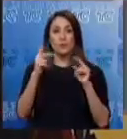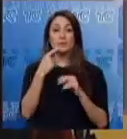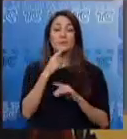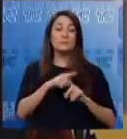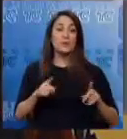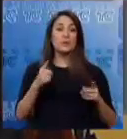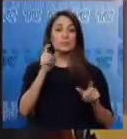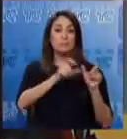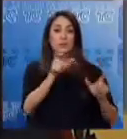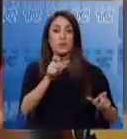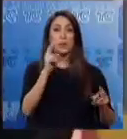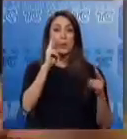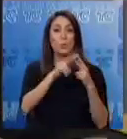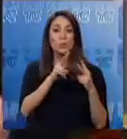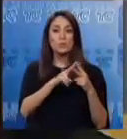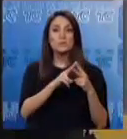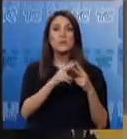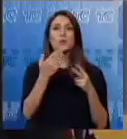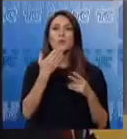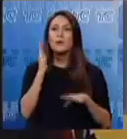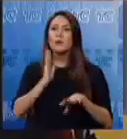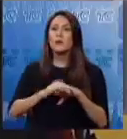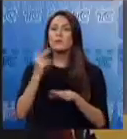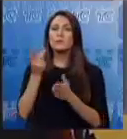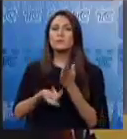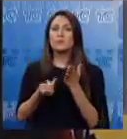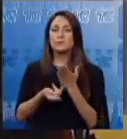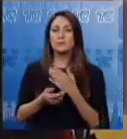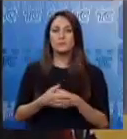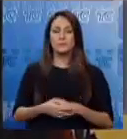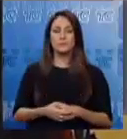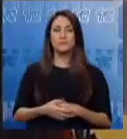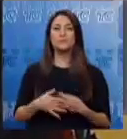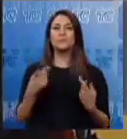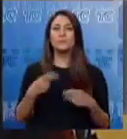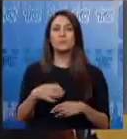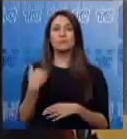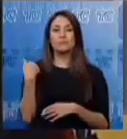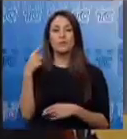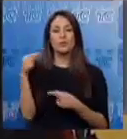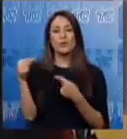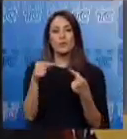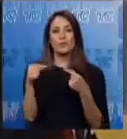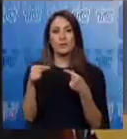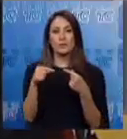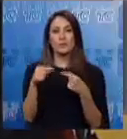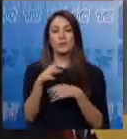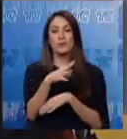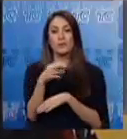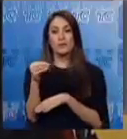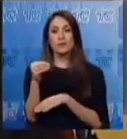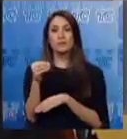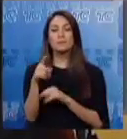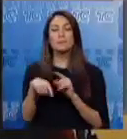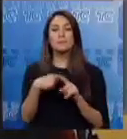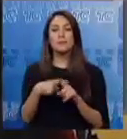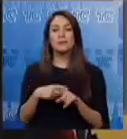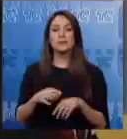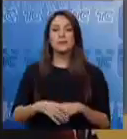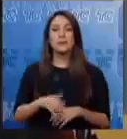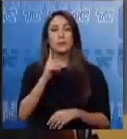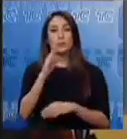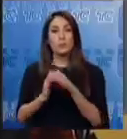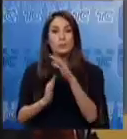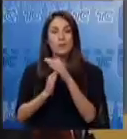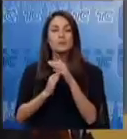son personas que han conocido de cuáles eran las causas, ¿no? De que estaban también atravesando el conflicto. Y sin duda la paz es